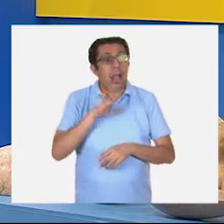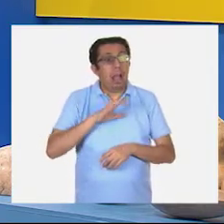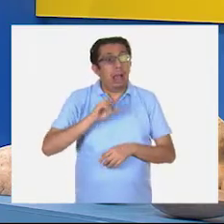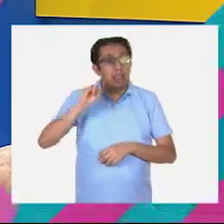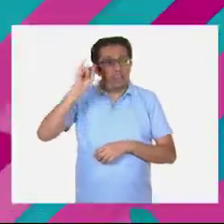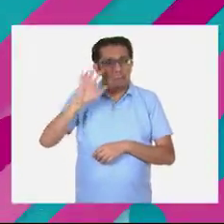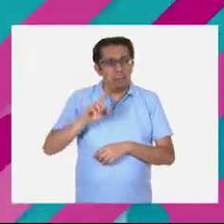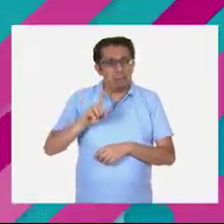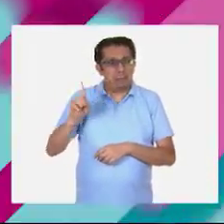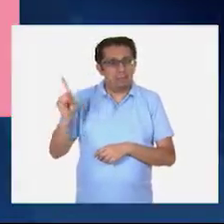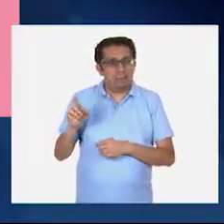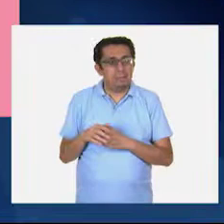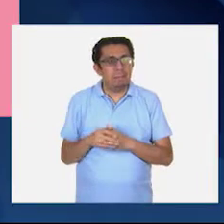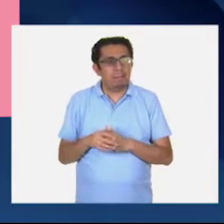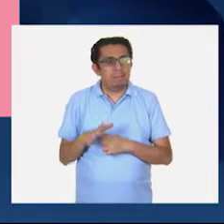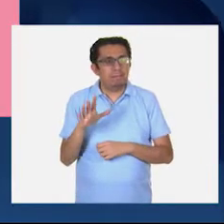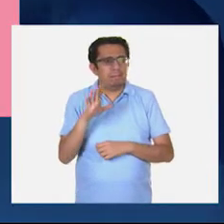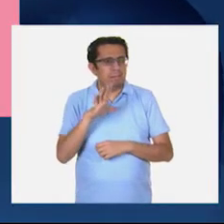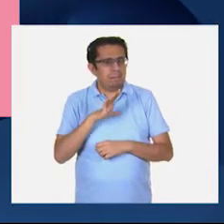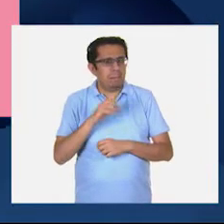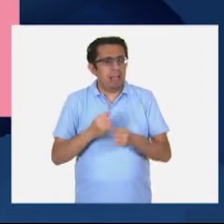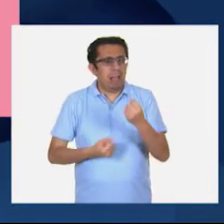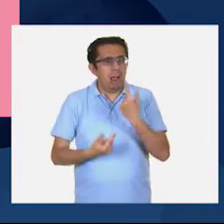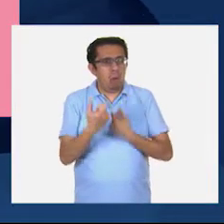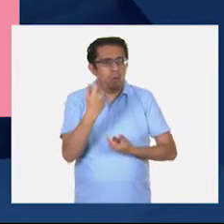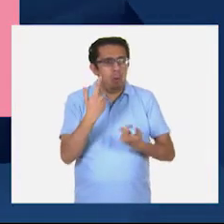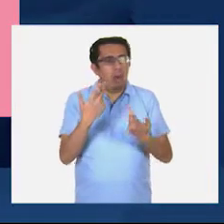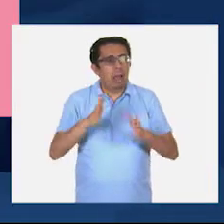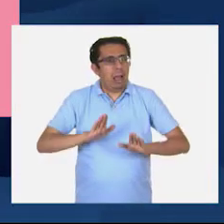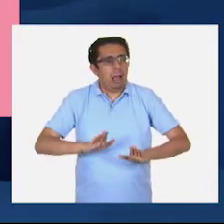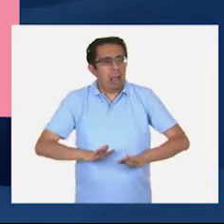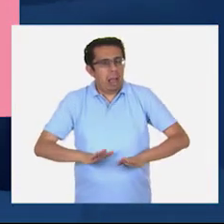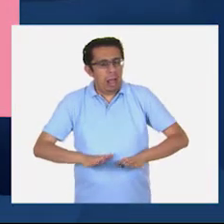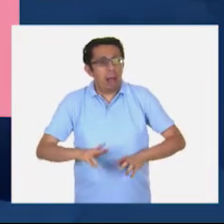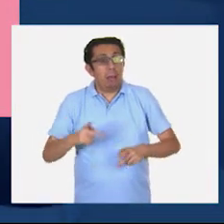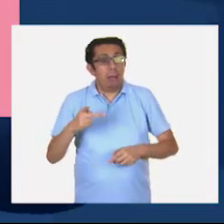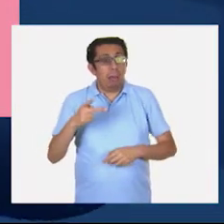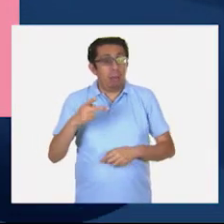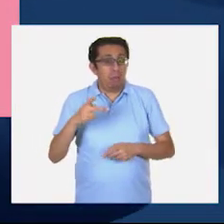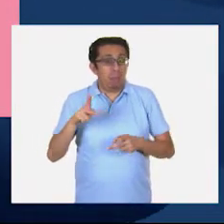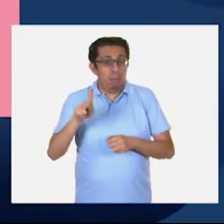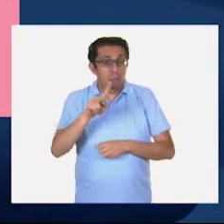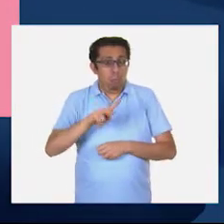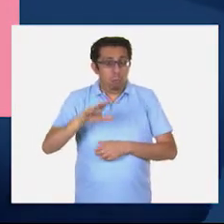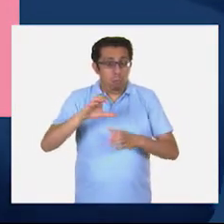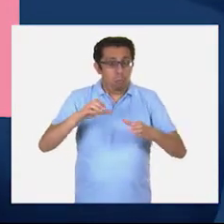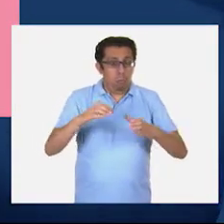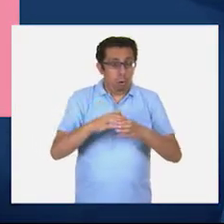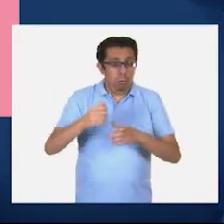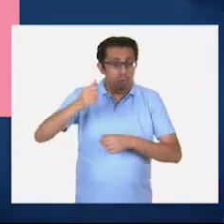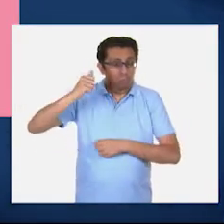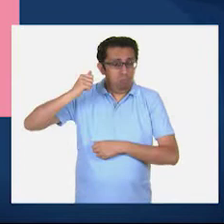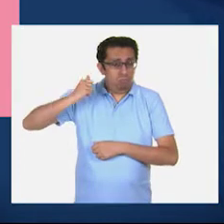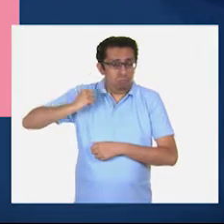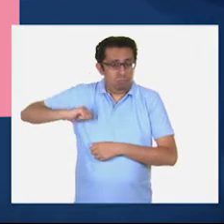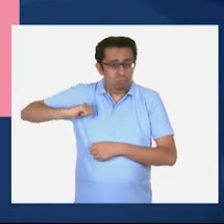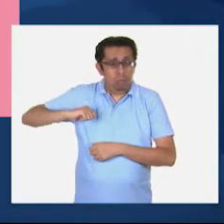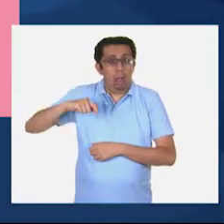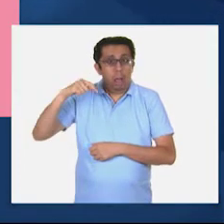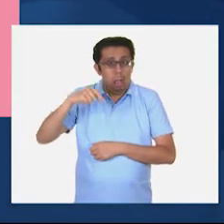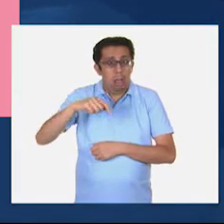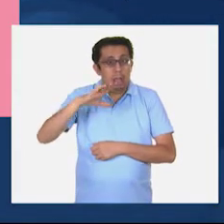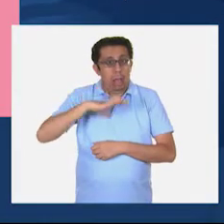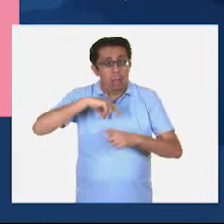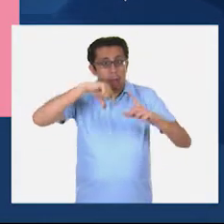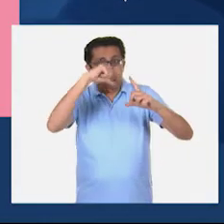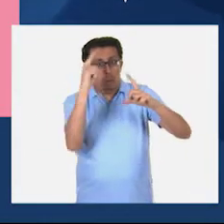imágenes. Podemos ver algunos rasgos de las personas de los pueblos originarios que existen a lo largo y ancho del